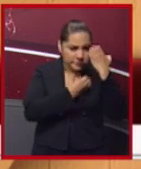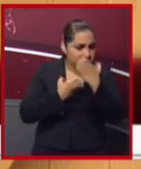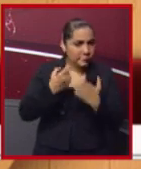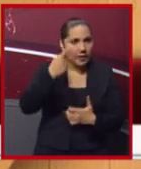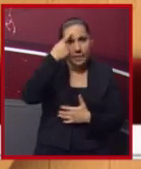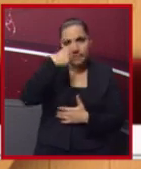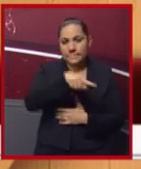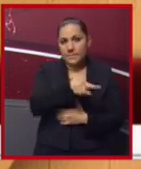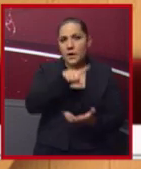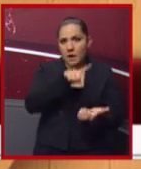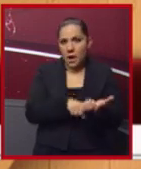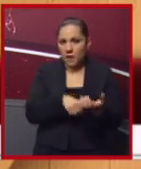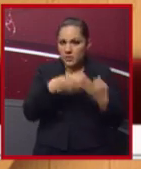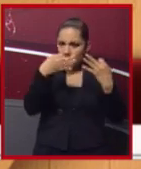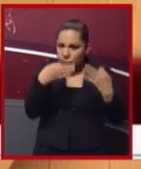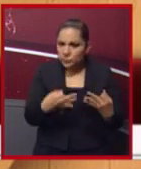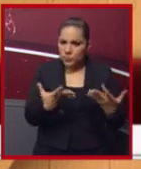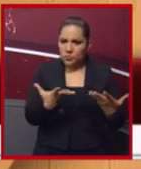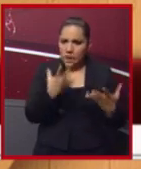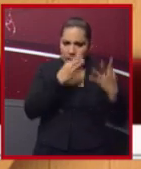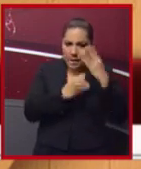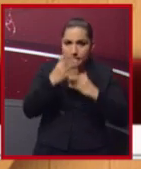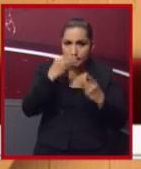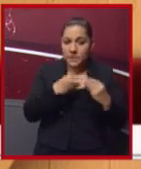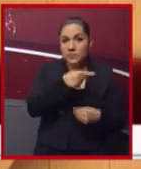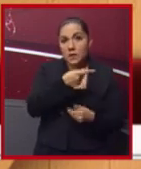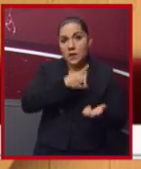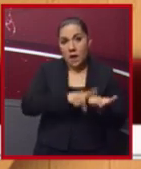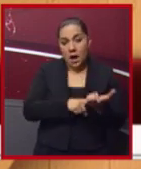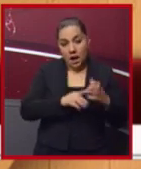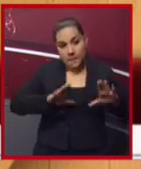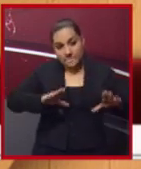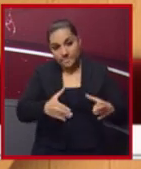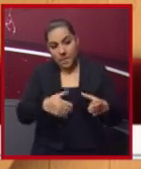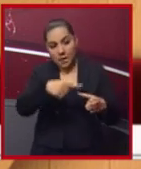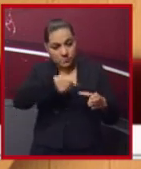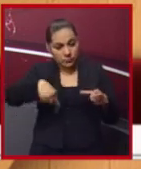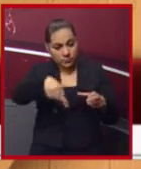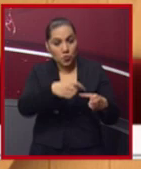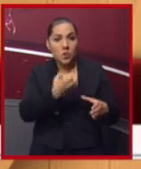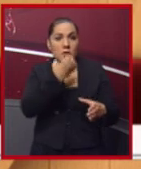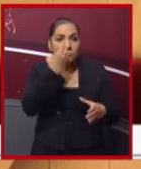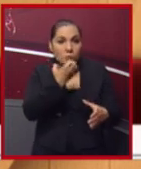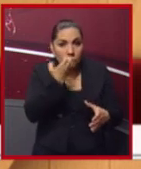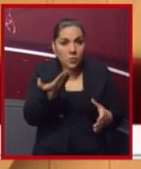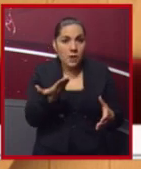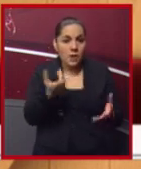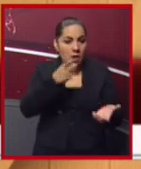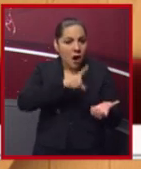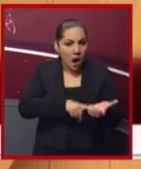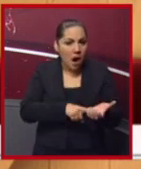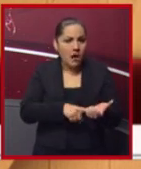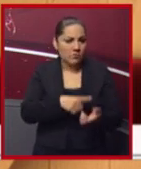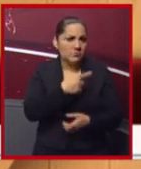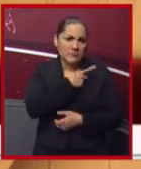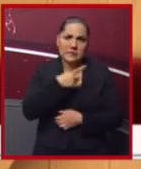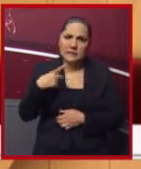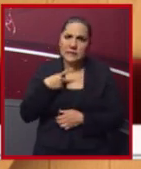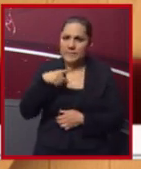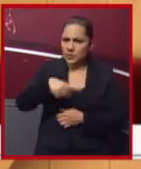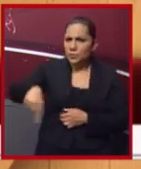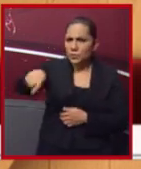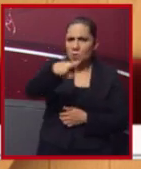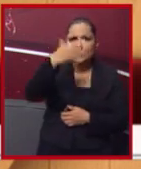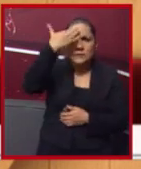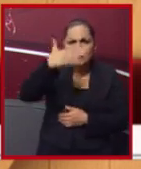cooptados favores, lugares y prebendas, sí es justo que se nos escuche y sí